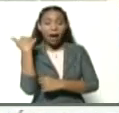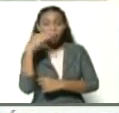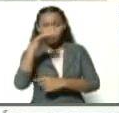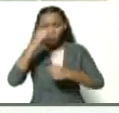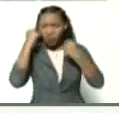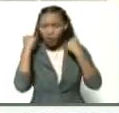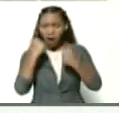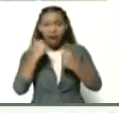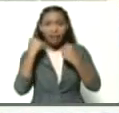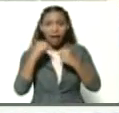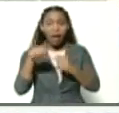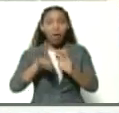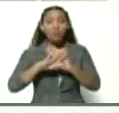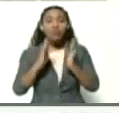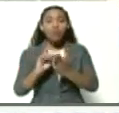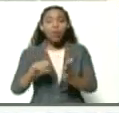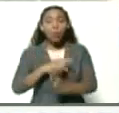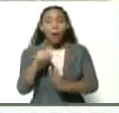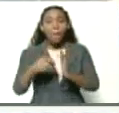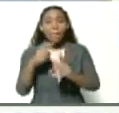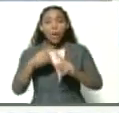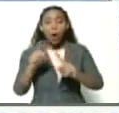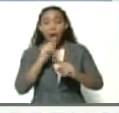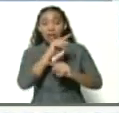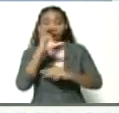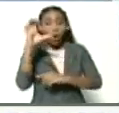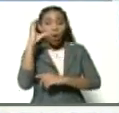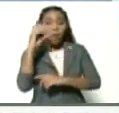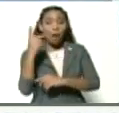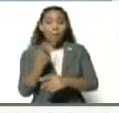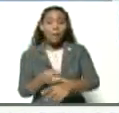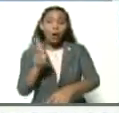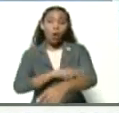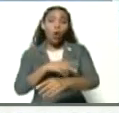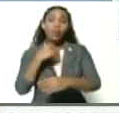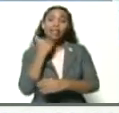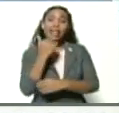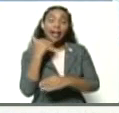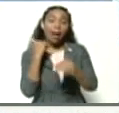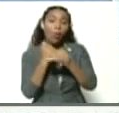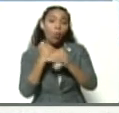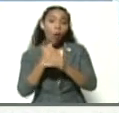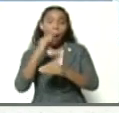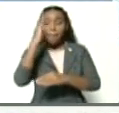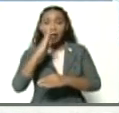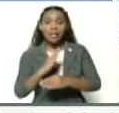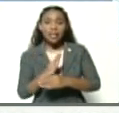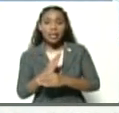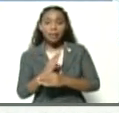brutal, como en el mundo entero, pero en Colombia es mayor. Casi como el de Brasil,